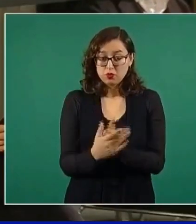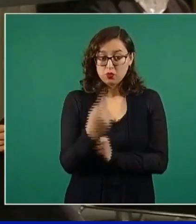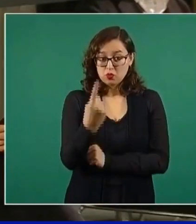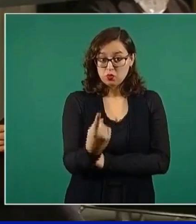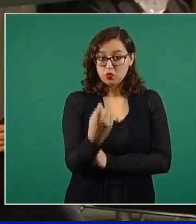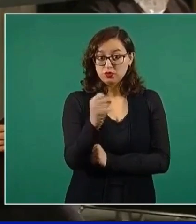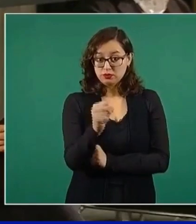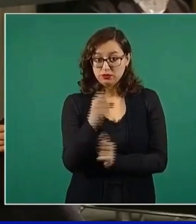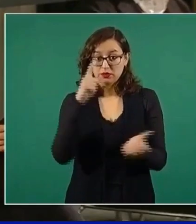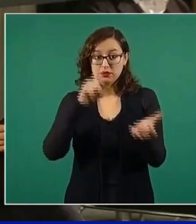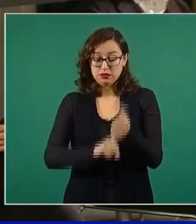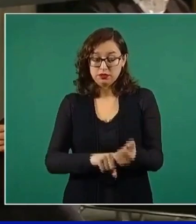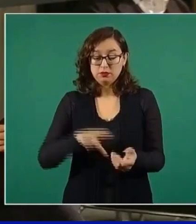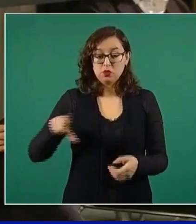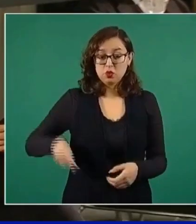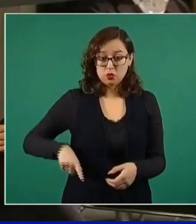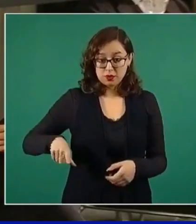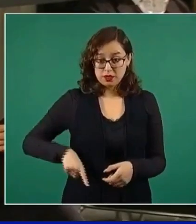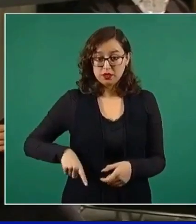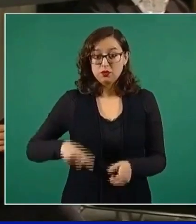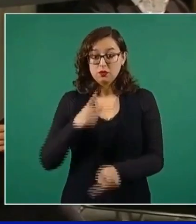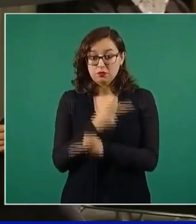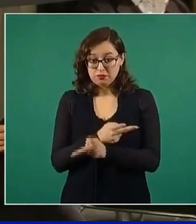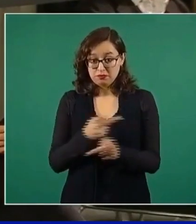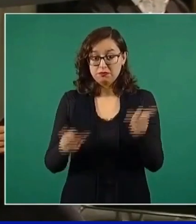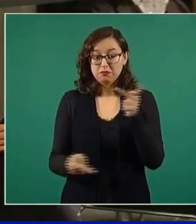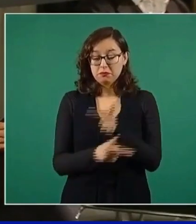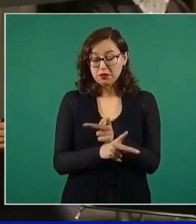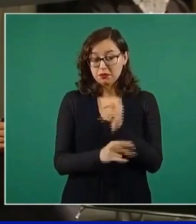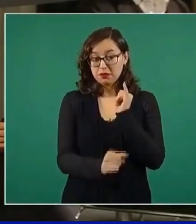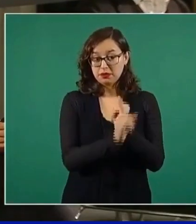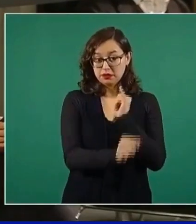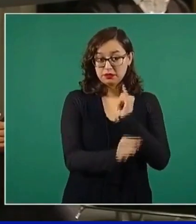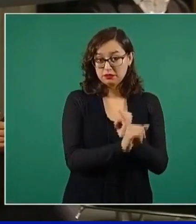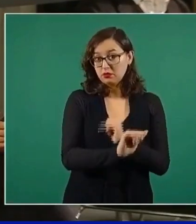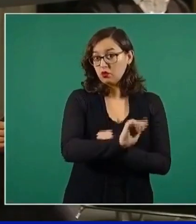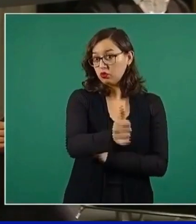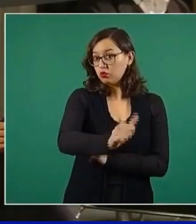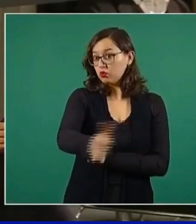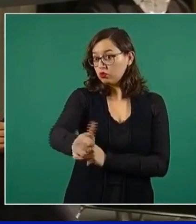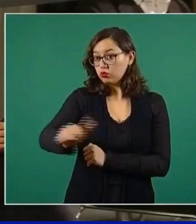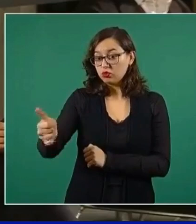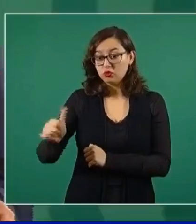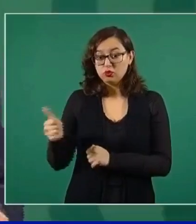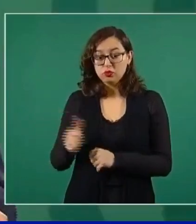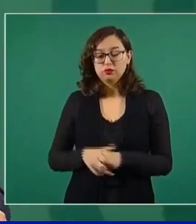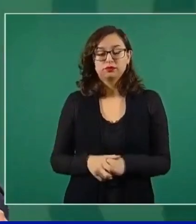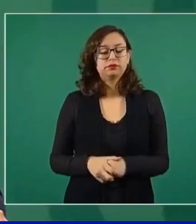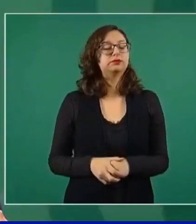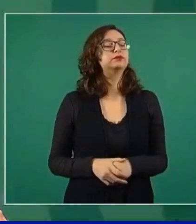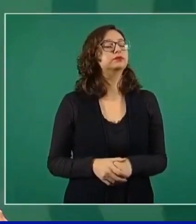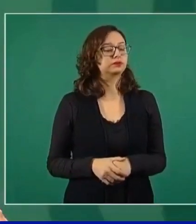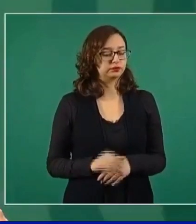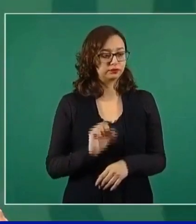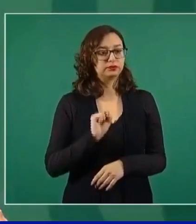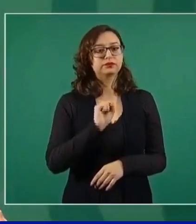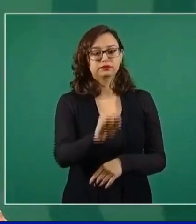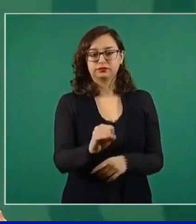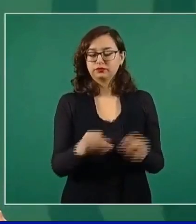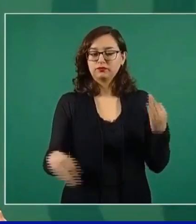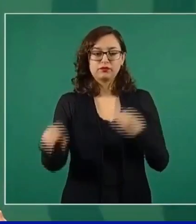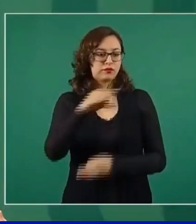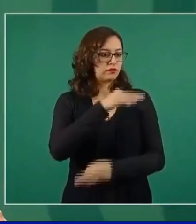outsourcing también para prepa en línea y demás dependencias donde se esté usando este esquema desde el gobierno federal? En todos los casos, si la ley